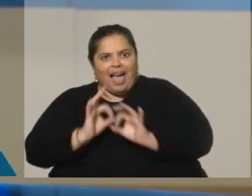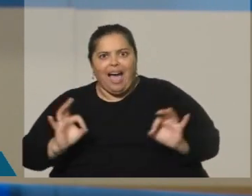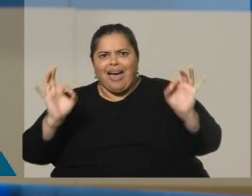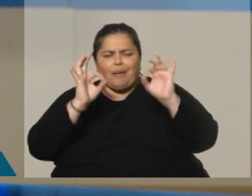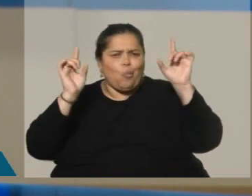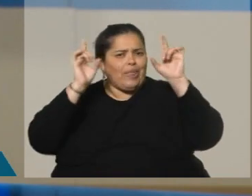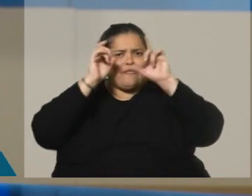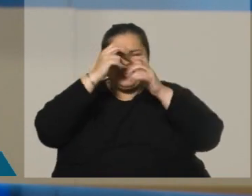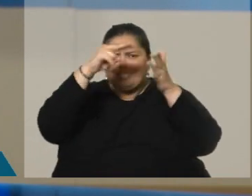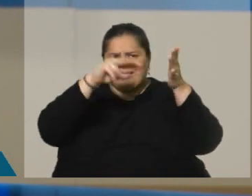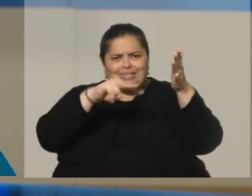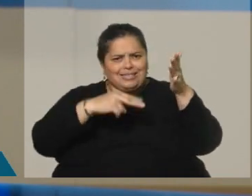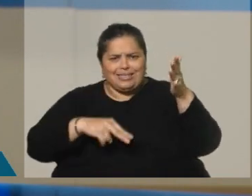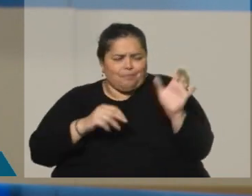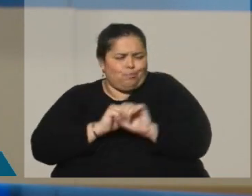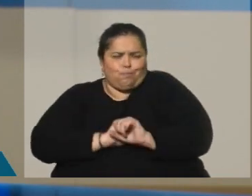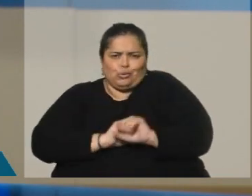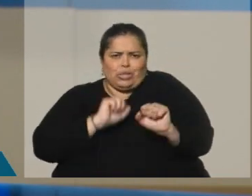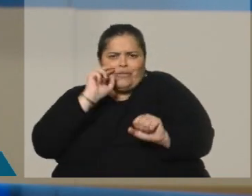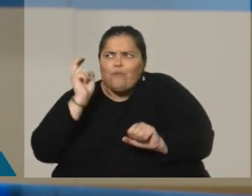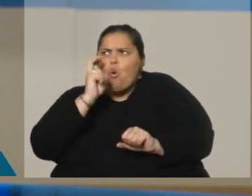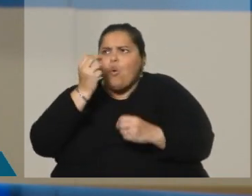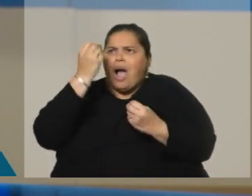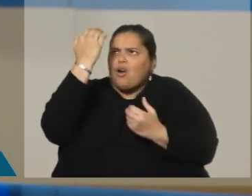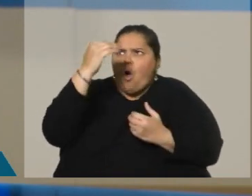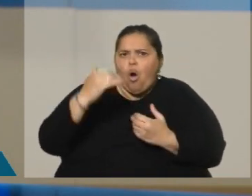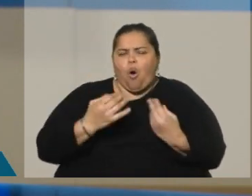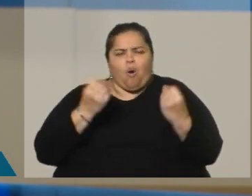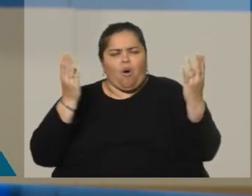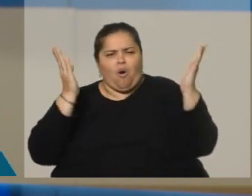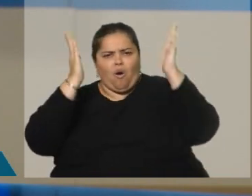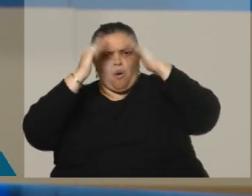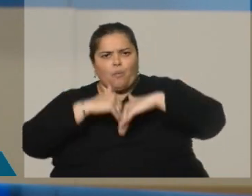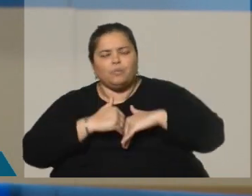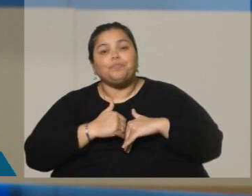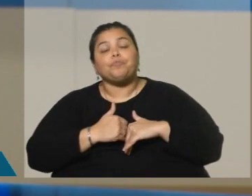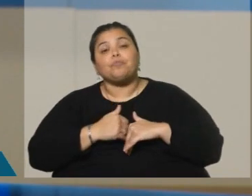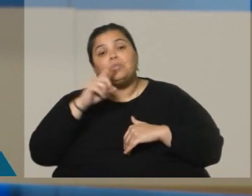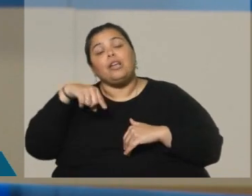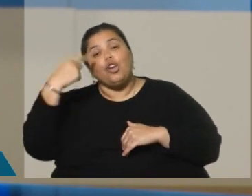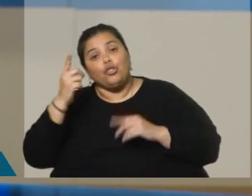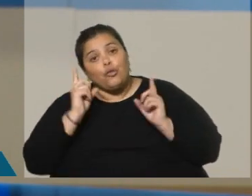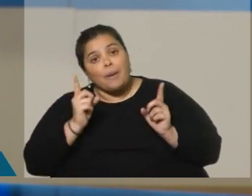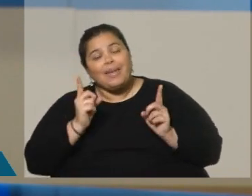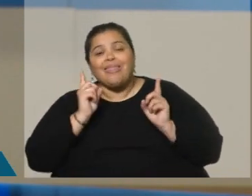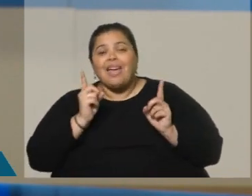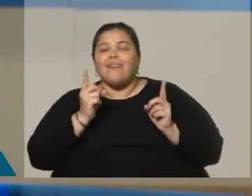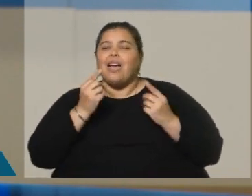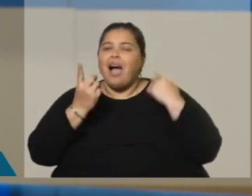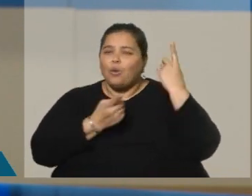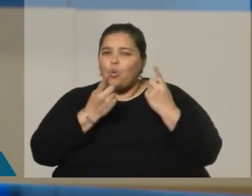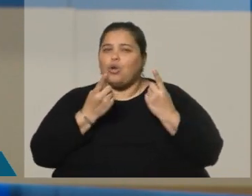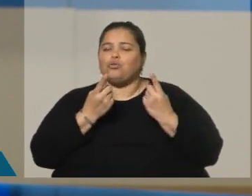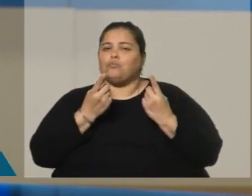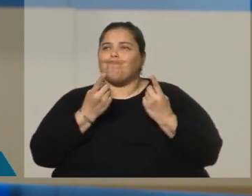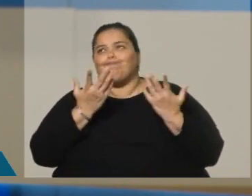un ciudadano común es un imposible entrar razonablema y hay que establecer ciertos criterios de responsabilidad